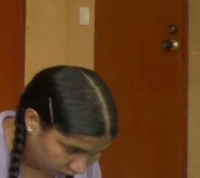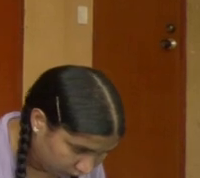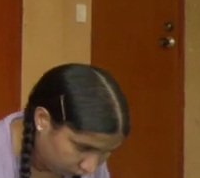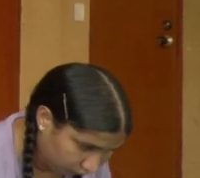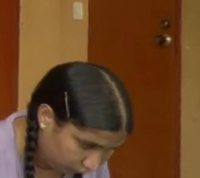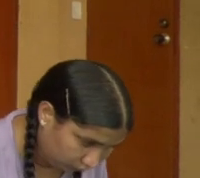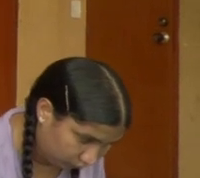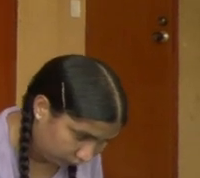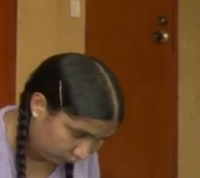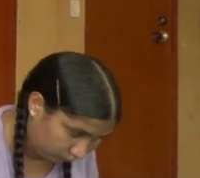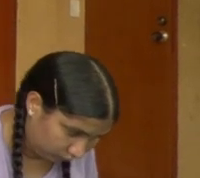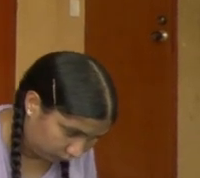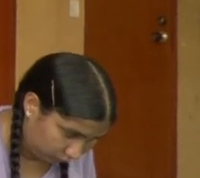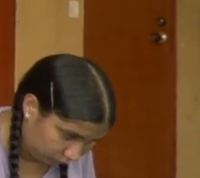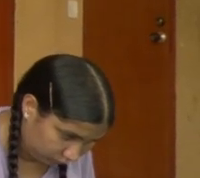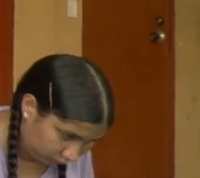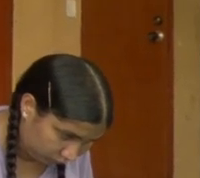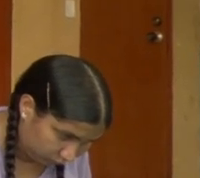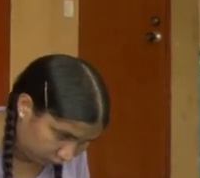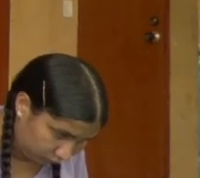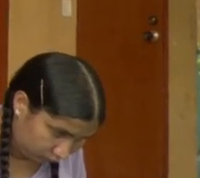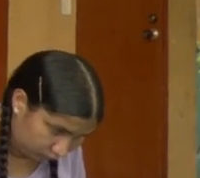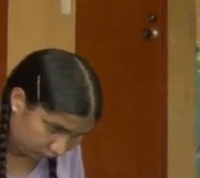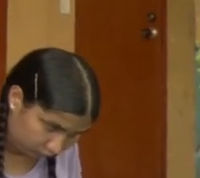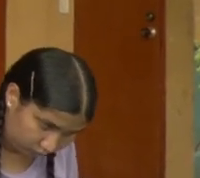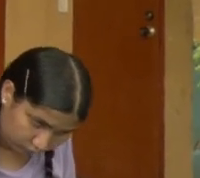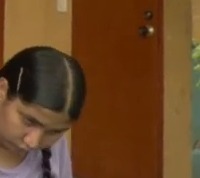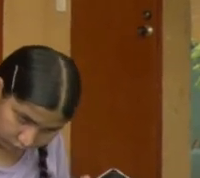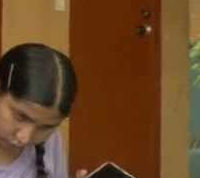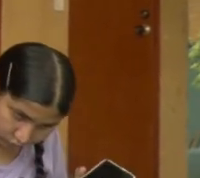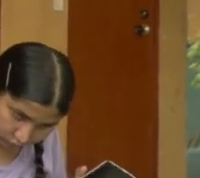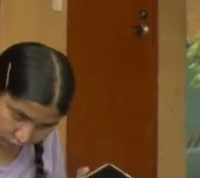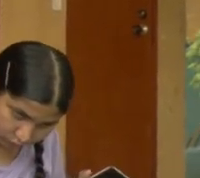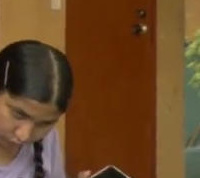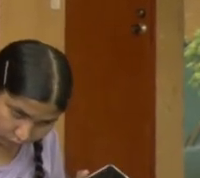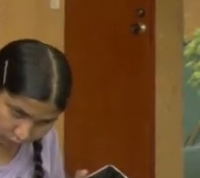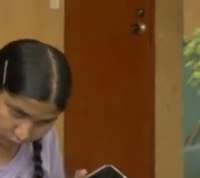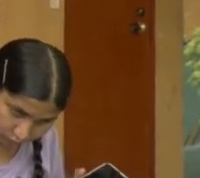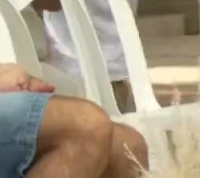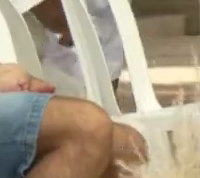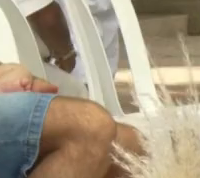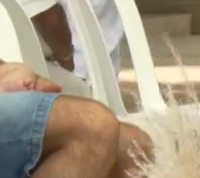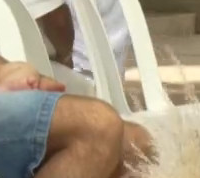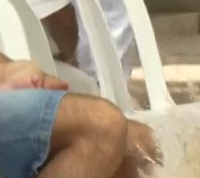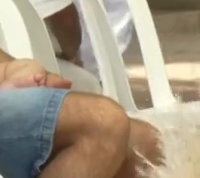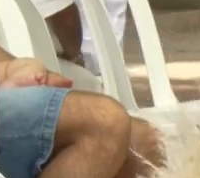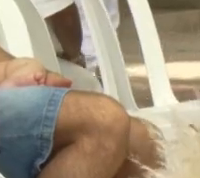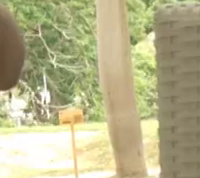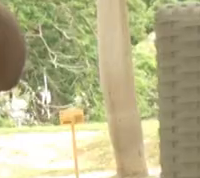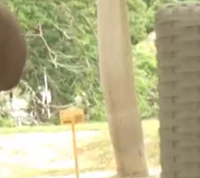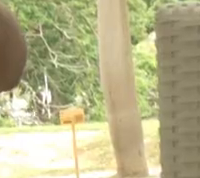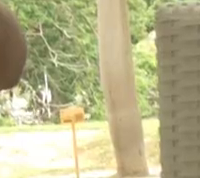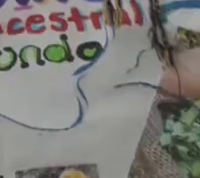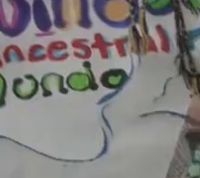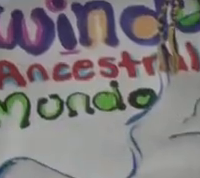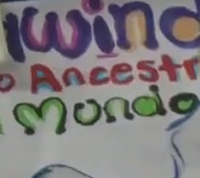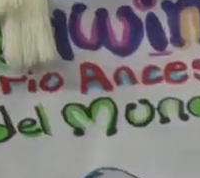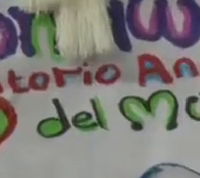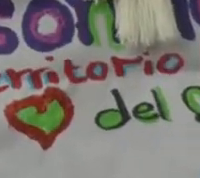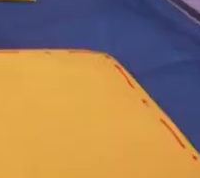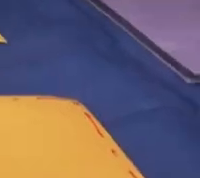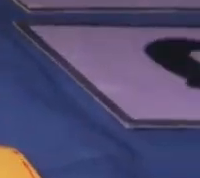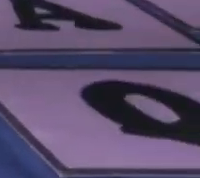comunidad Unimagdalena. Los invito a participar de las diferentes actividades que tenemos en el